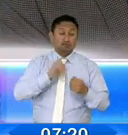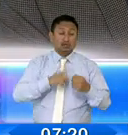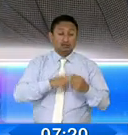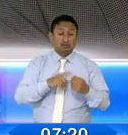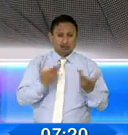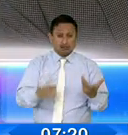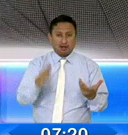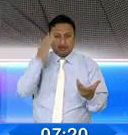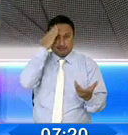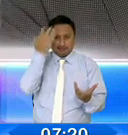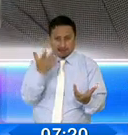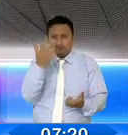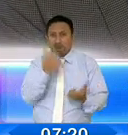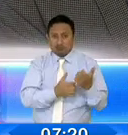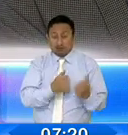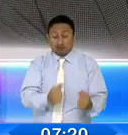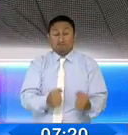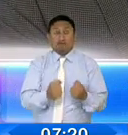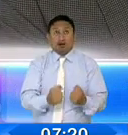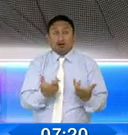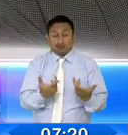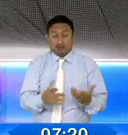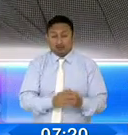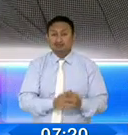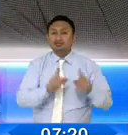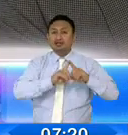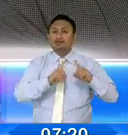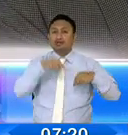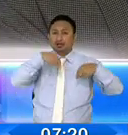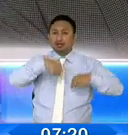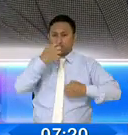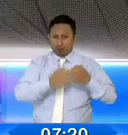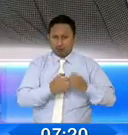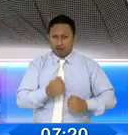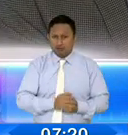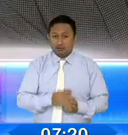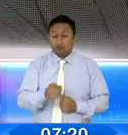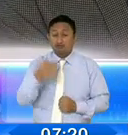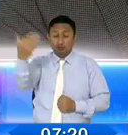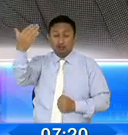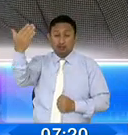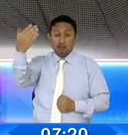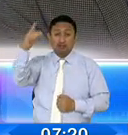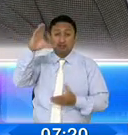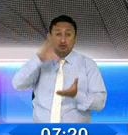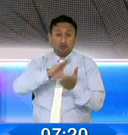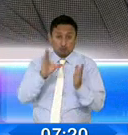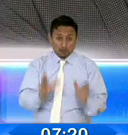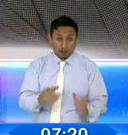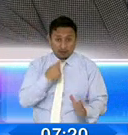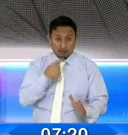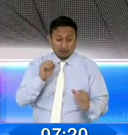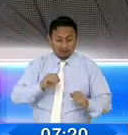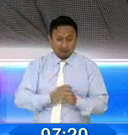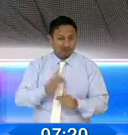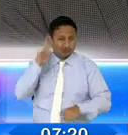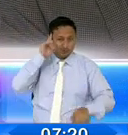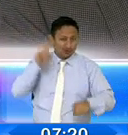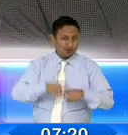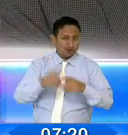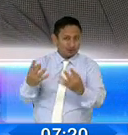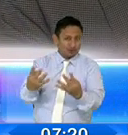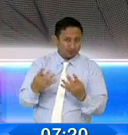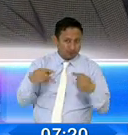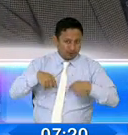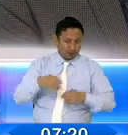sucedió, pues tuvo varios incidentes, varios problemas. El alcalde de la ciudad ha anunciado que también no está de acuerdo con estas movilizaciones en medio de